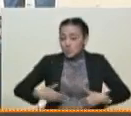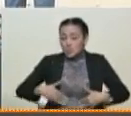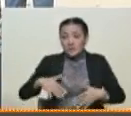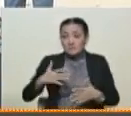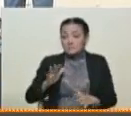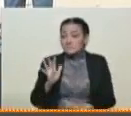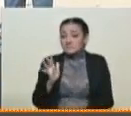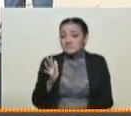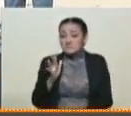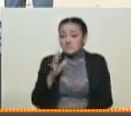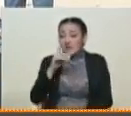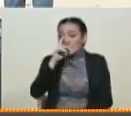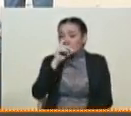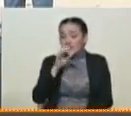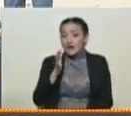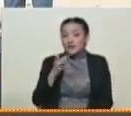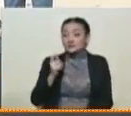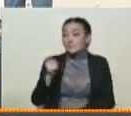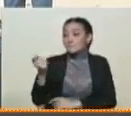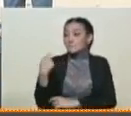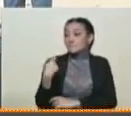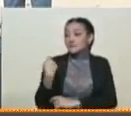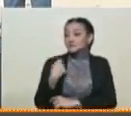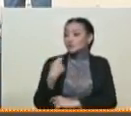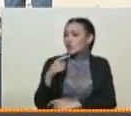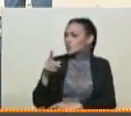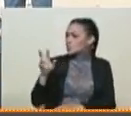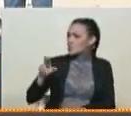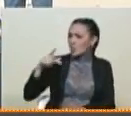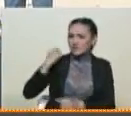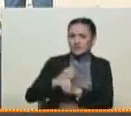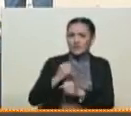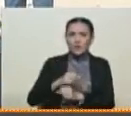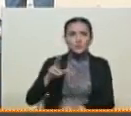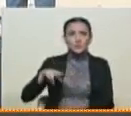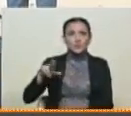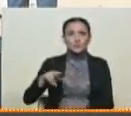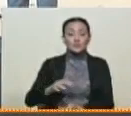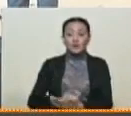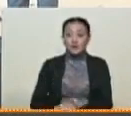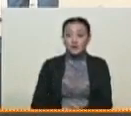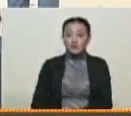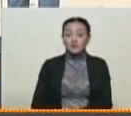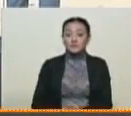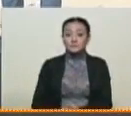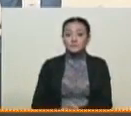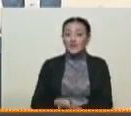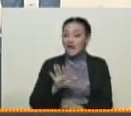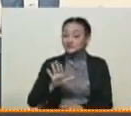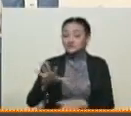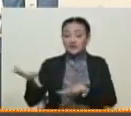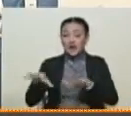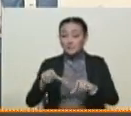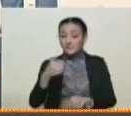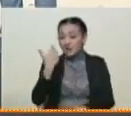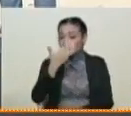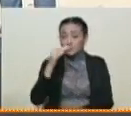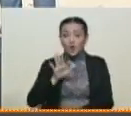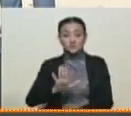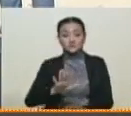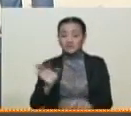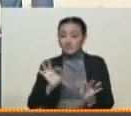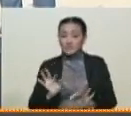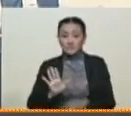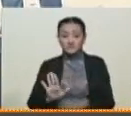edad donde necesita una pensión, le dice, no, es que usted no ha trabajado nunca en la vida. Así es el capitalismo. Así es la sociedad de